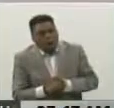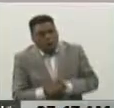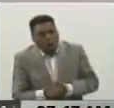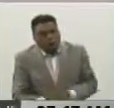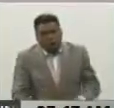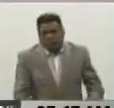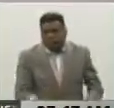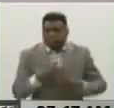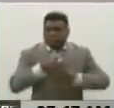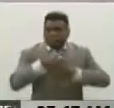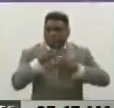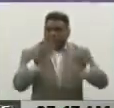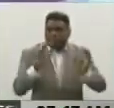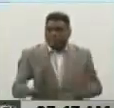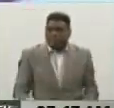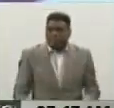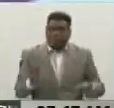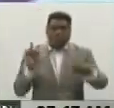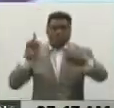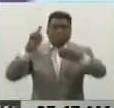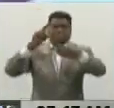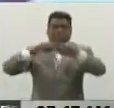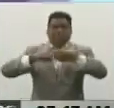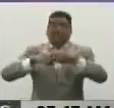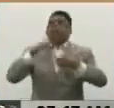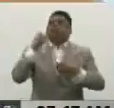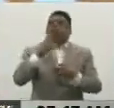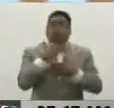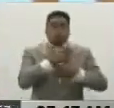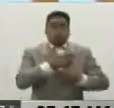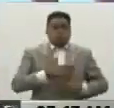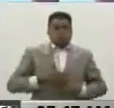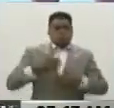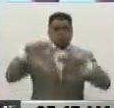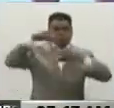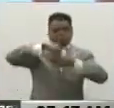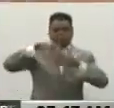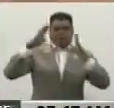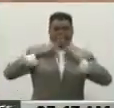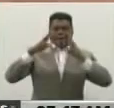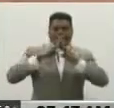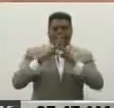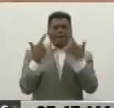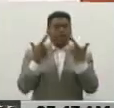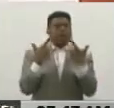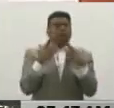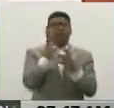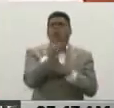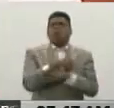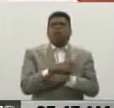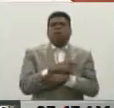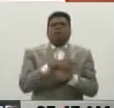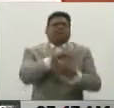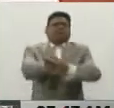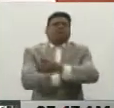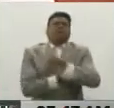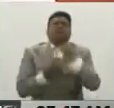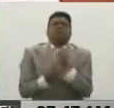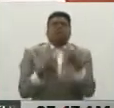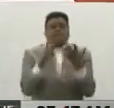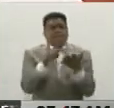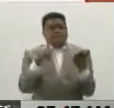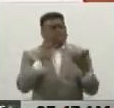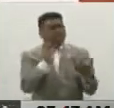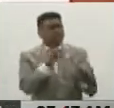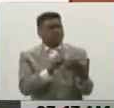los incluyen. Exacto. Porque desde la comodidad de tu casa, desde tu espacio, sin mucho esfuerzo, tú puedes ser parte viva de lo que es